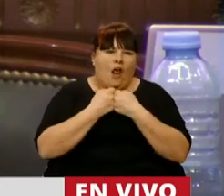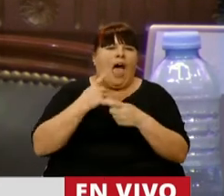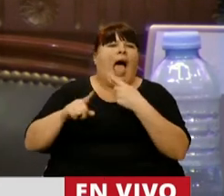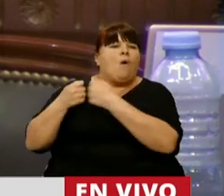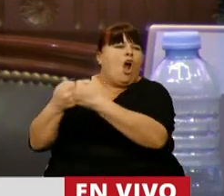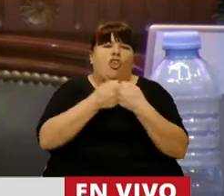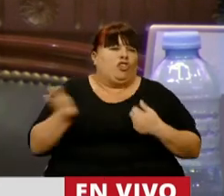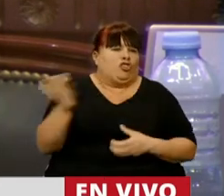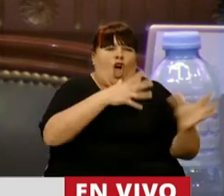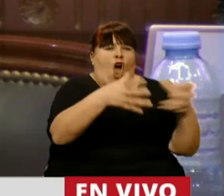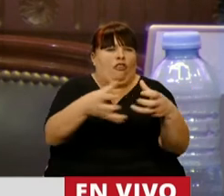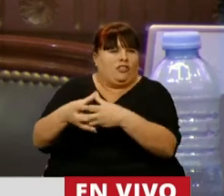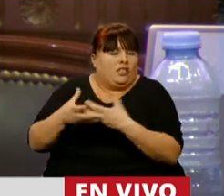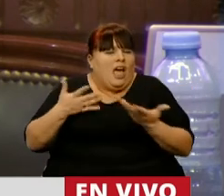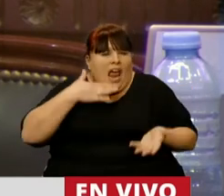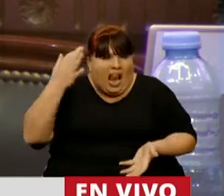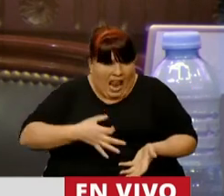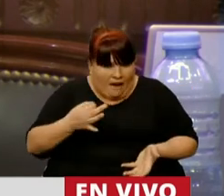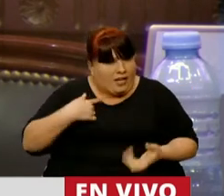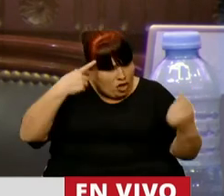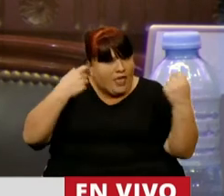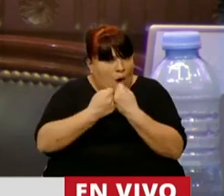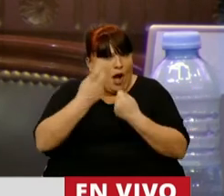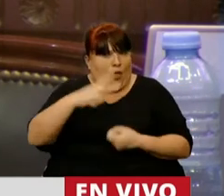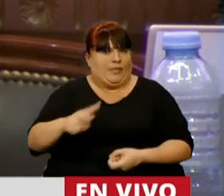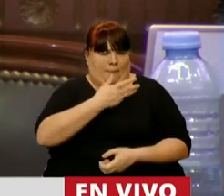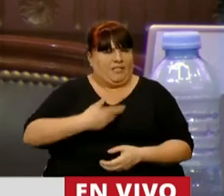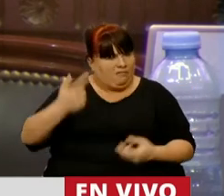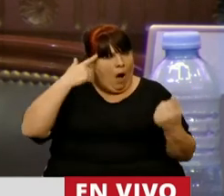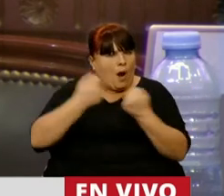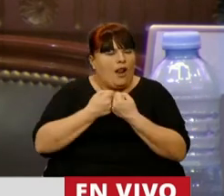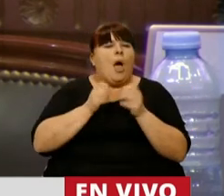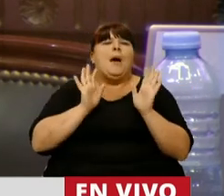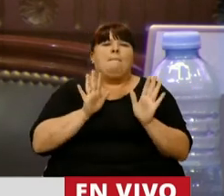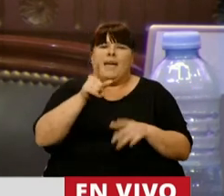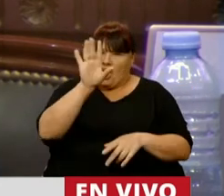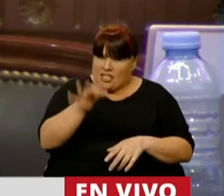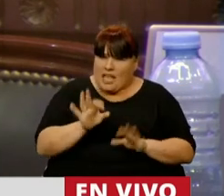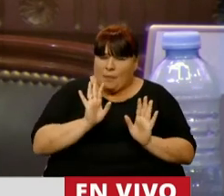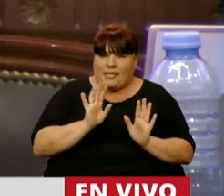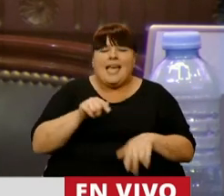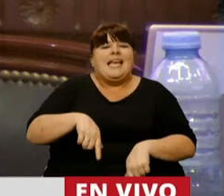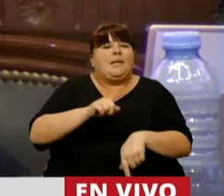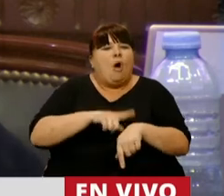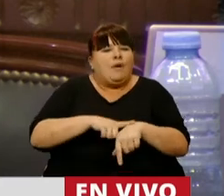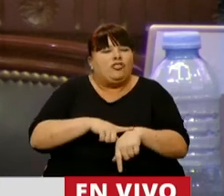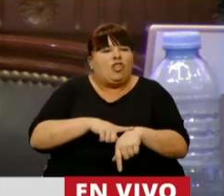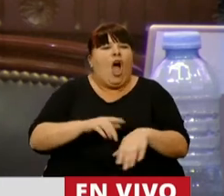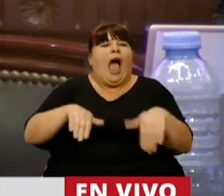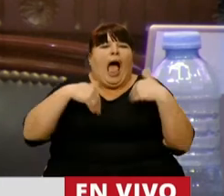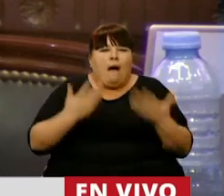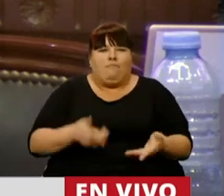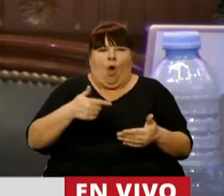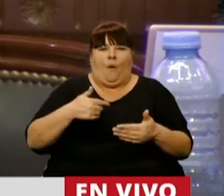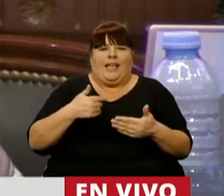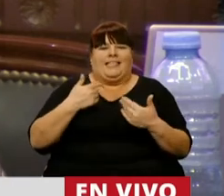acuerdo de todos los sectores. Y la verdad que coincido con la vicepresidenta. Pero ¿saben qué? Es el momento de